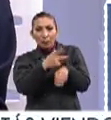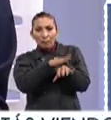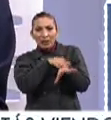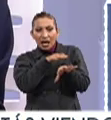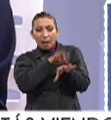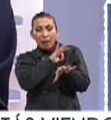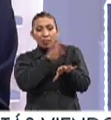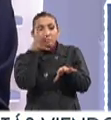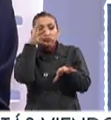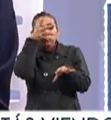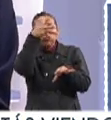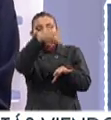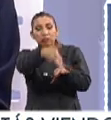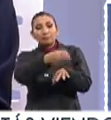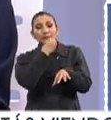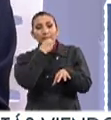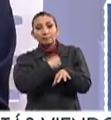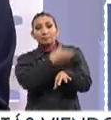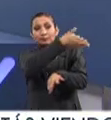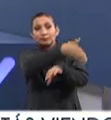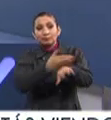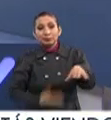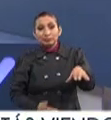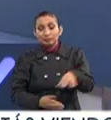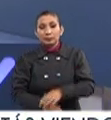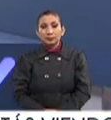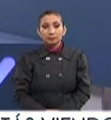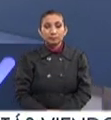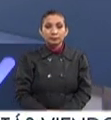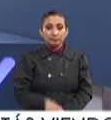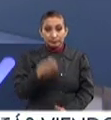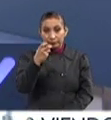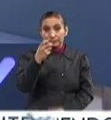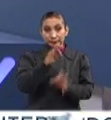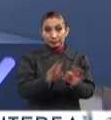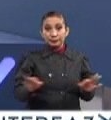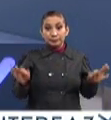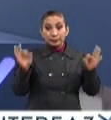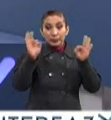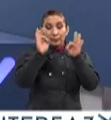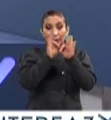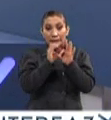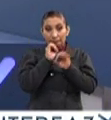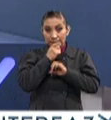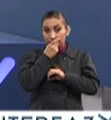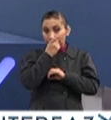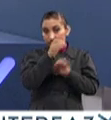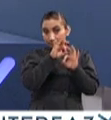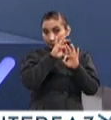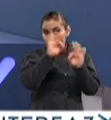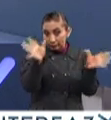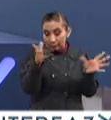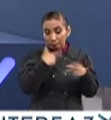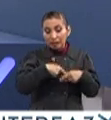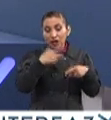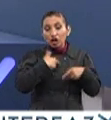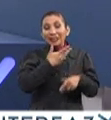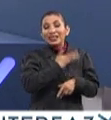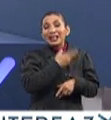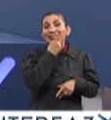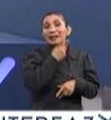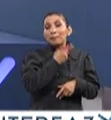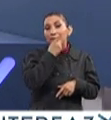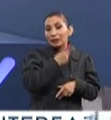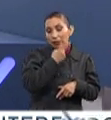que puedan llevarlos a tener una amputación. Y para ello es importantísimo también aclarar que los pacientes que cuentan